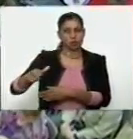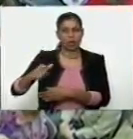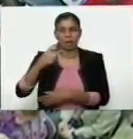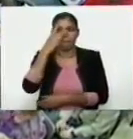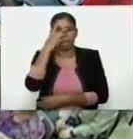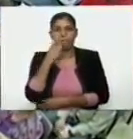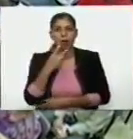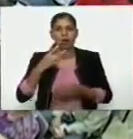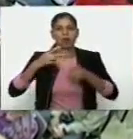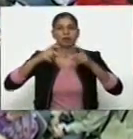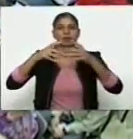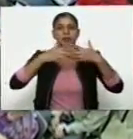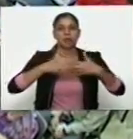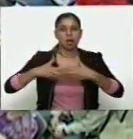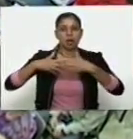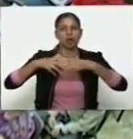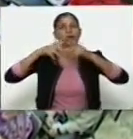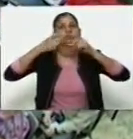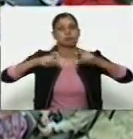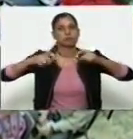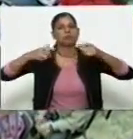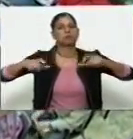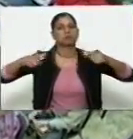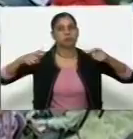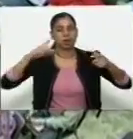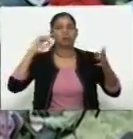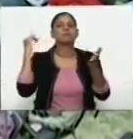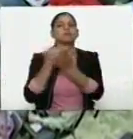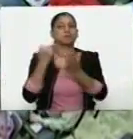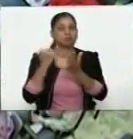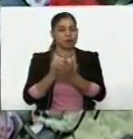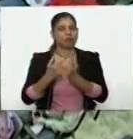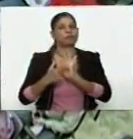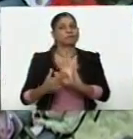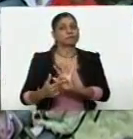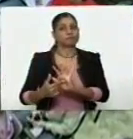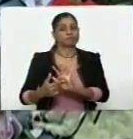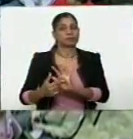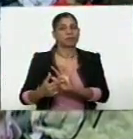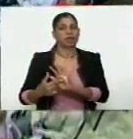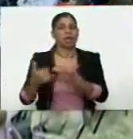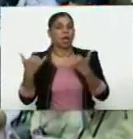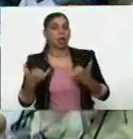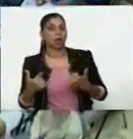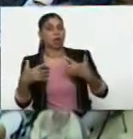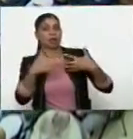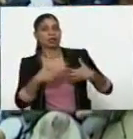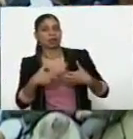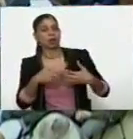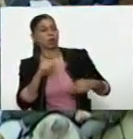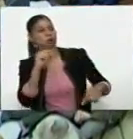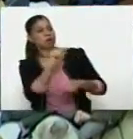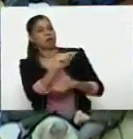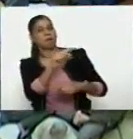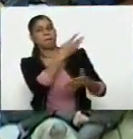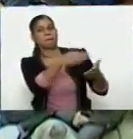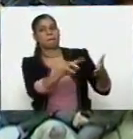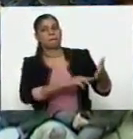pobreza. Ese es el estado que hoy nos sanciona a nosotros.